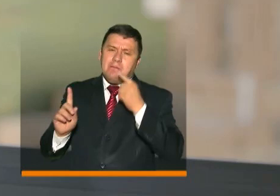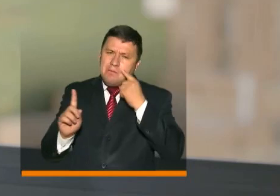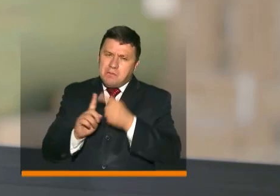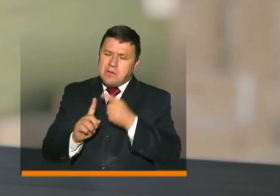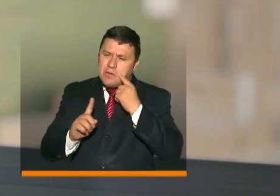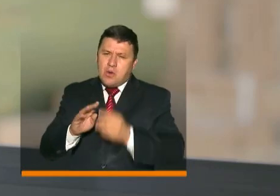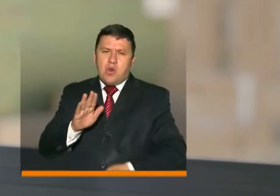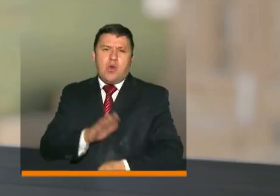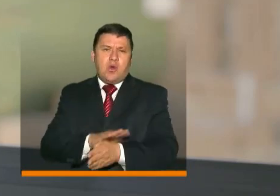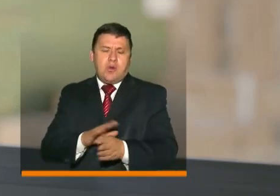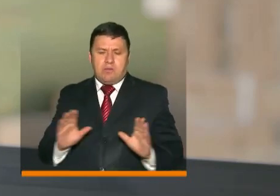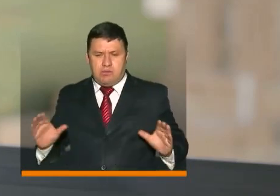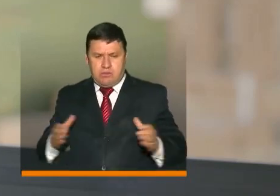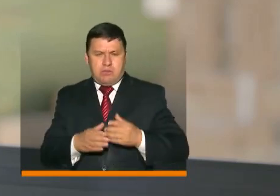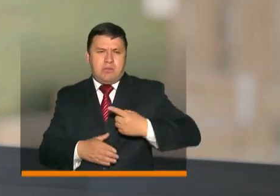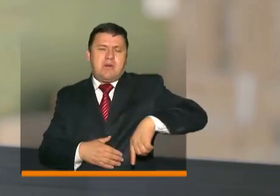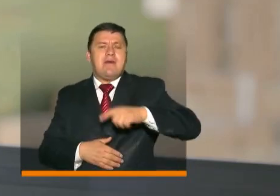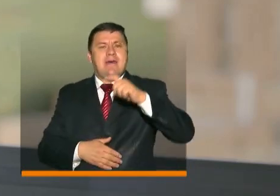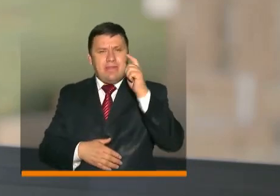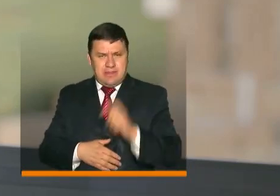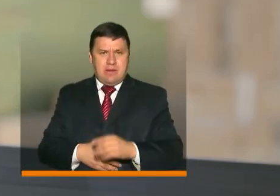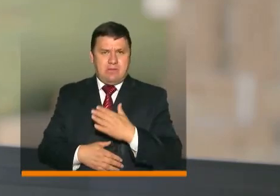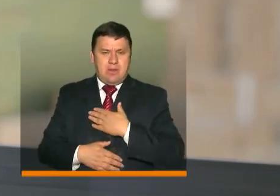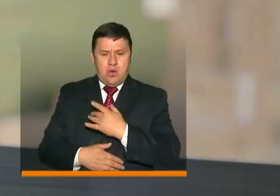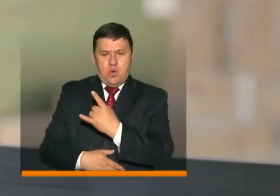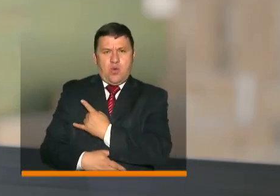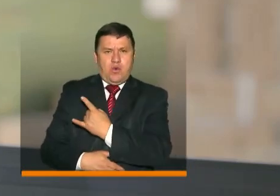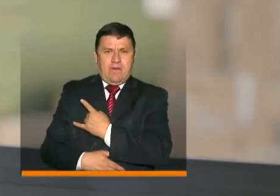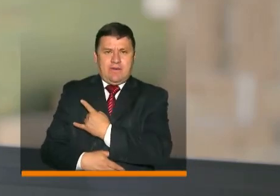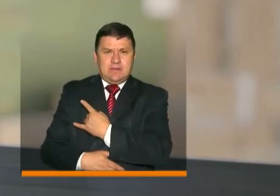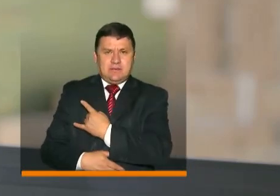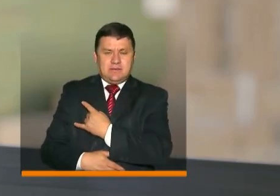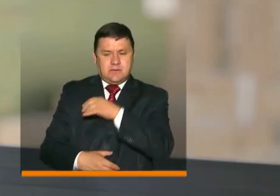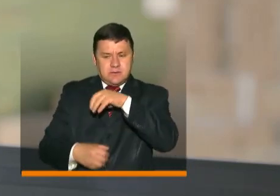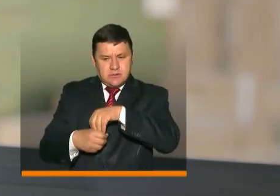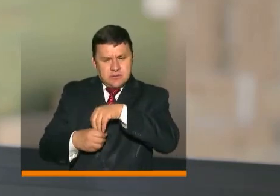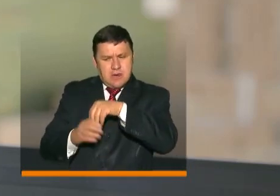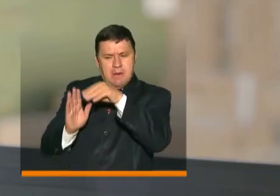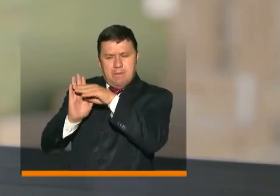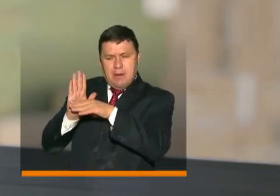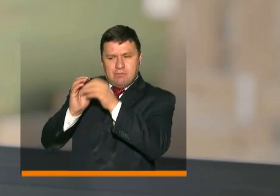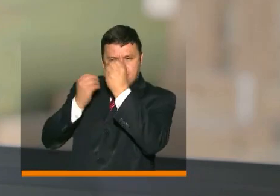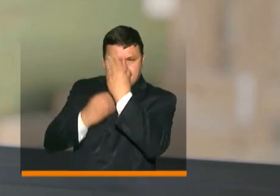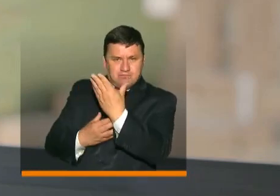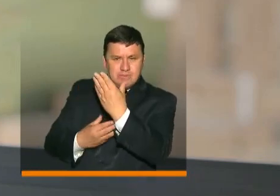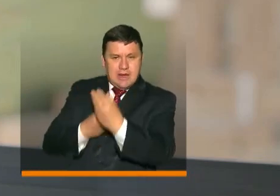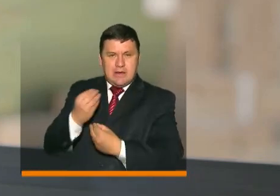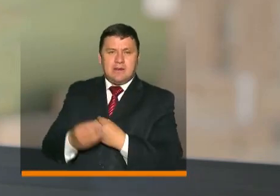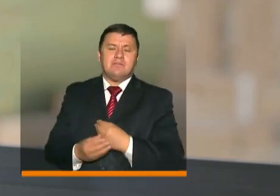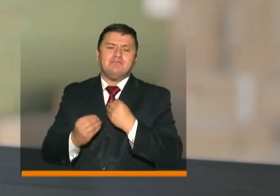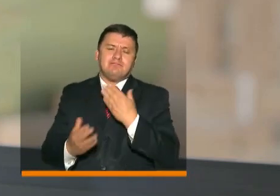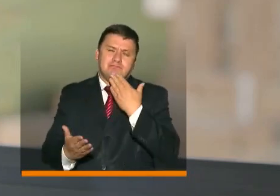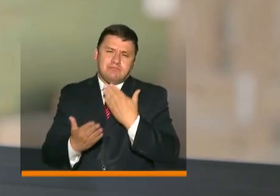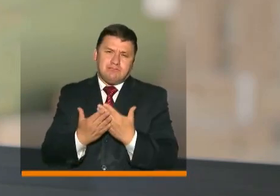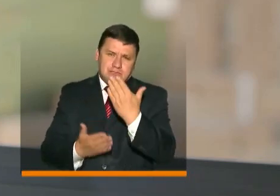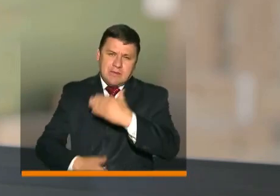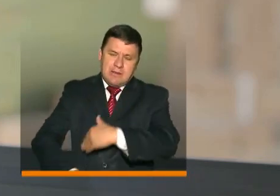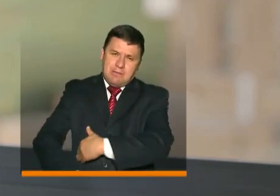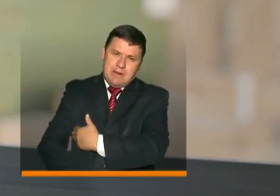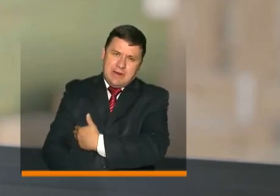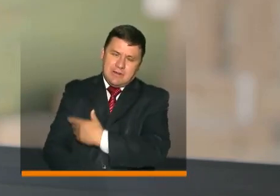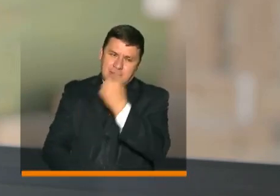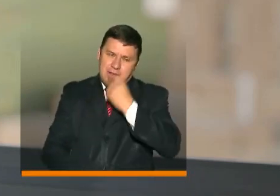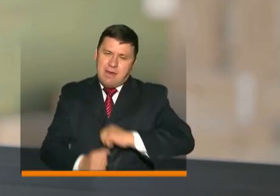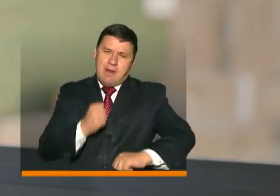a la continuidad que tenemos que tener como universidad dentro de los programas que estamos realizando. Muchas gracias, Ministerio, por